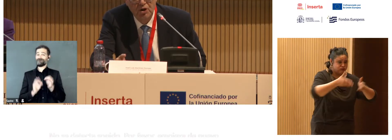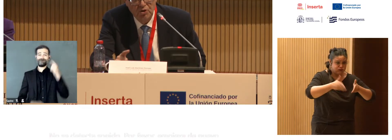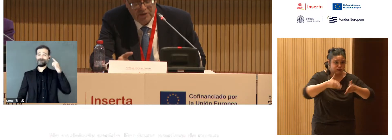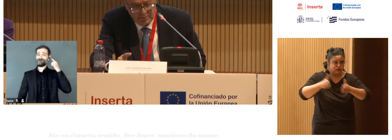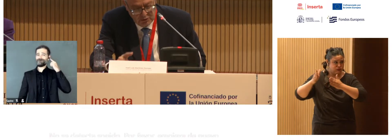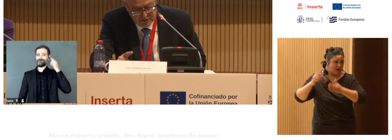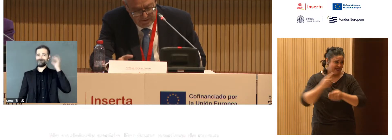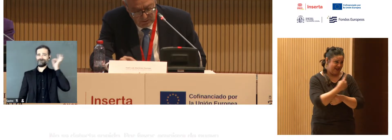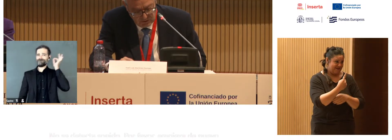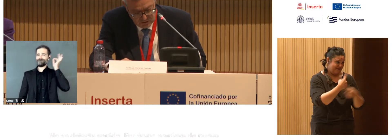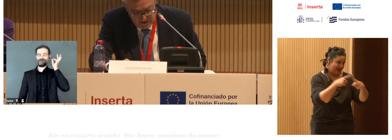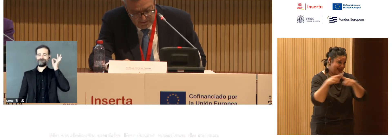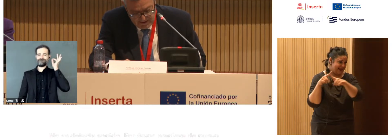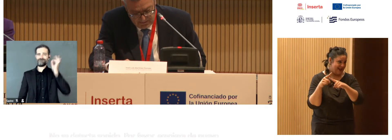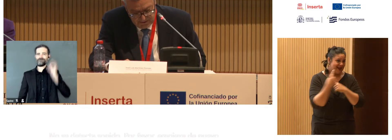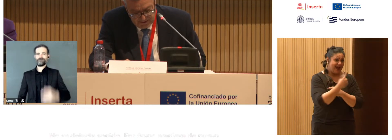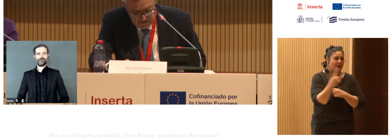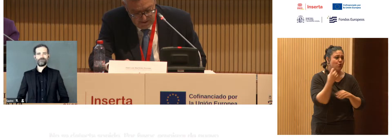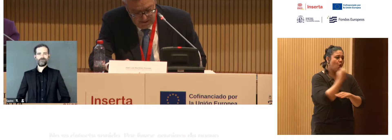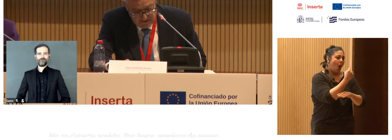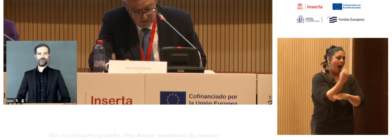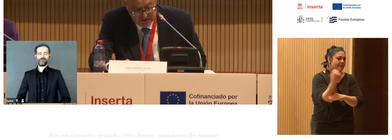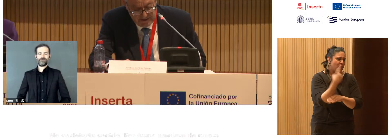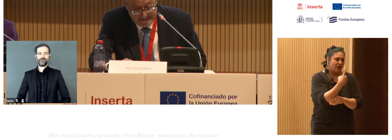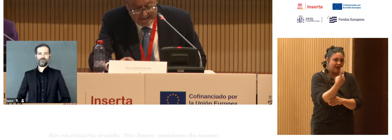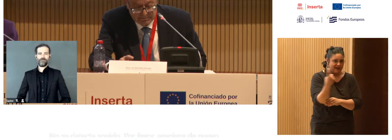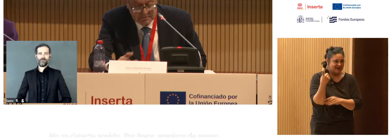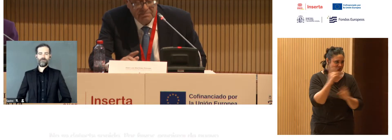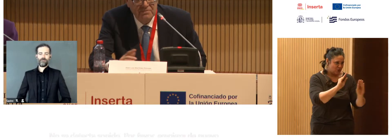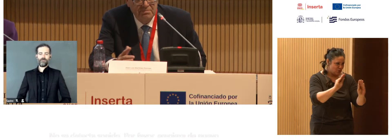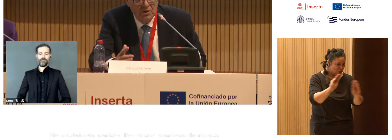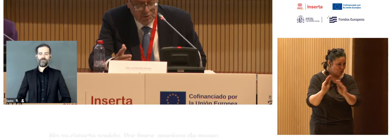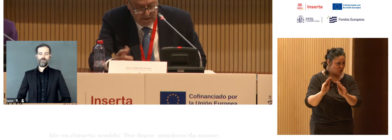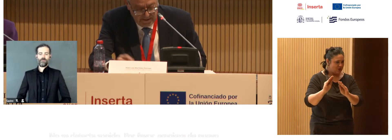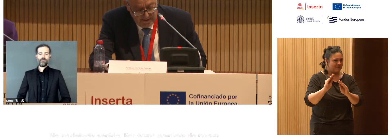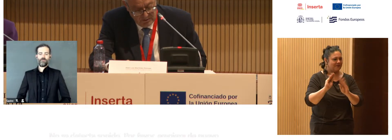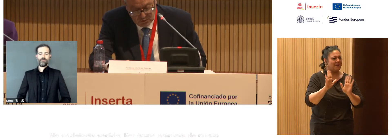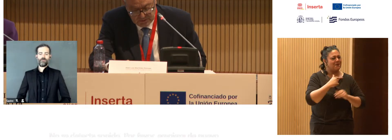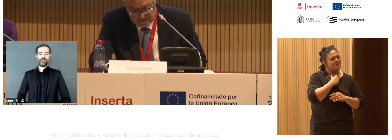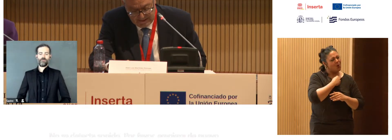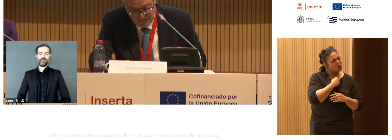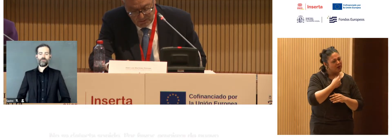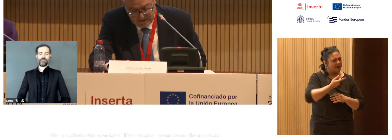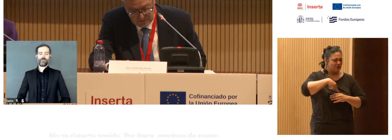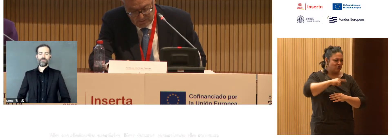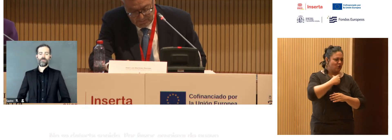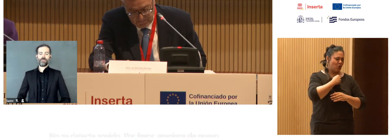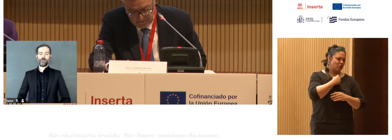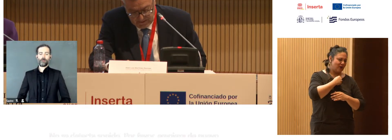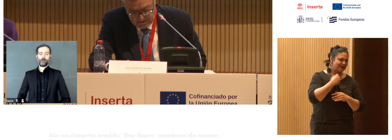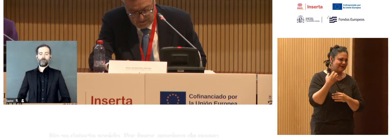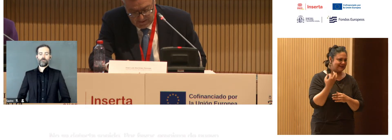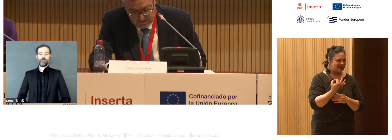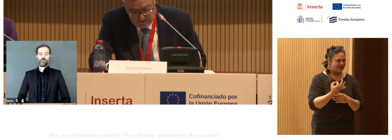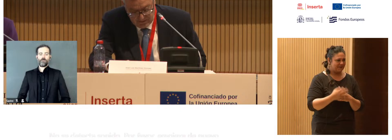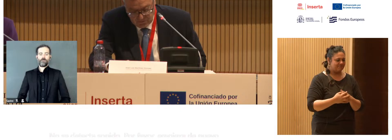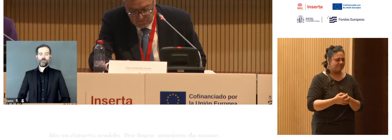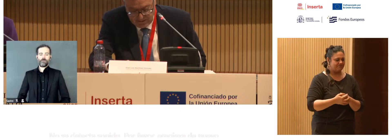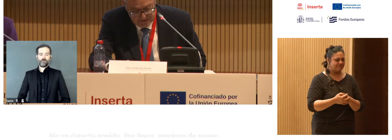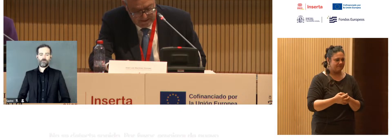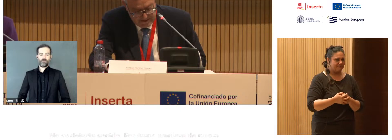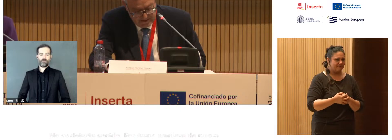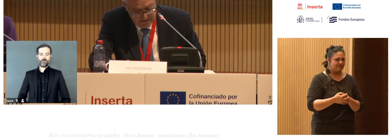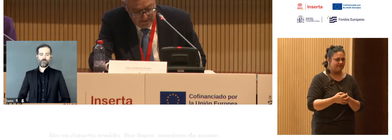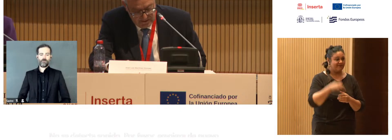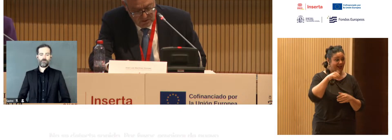necesitaremos los apoyos adecuados para poder conseguir. Me gustaría y nos gustaría, en todo caso, que nos